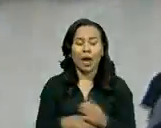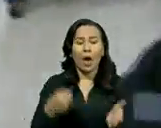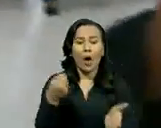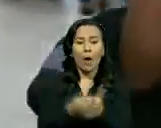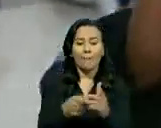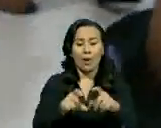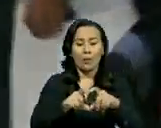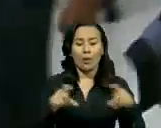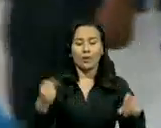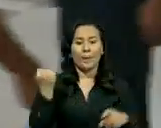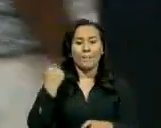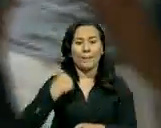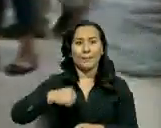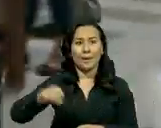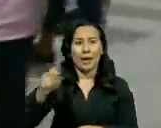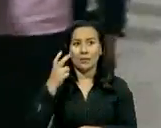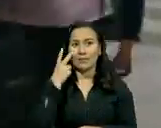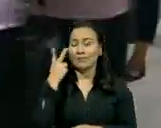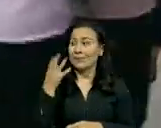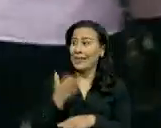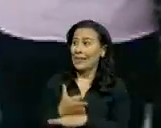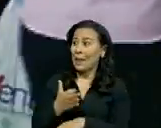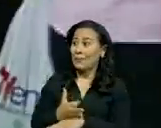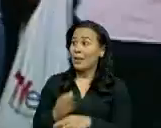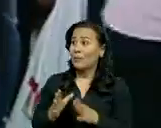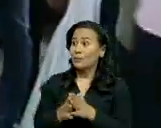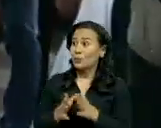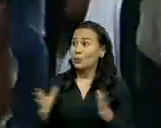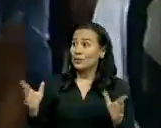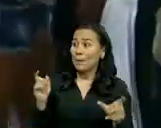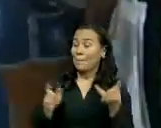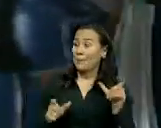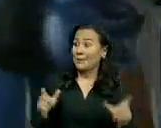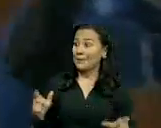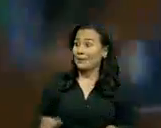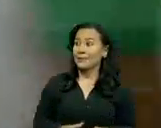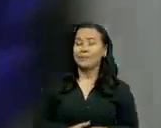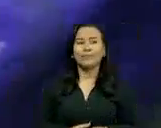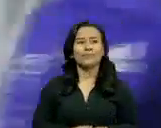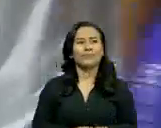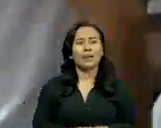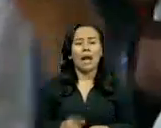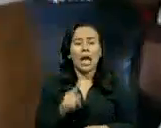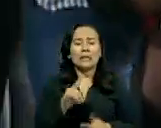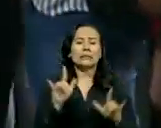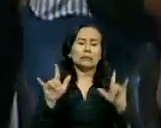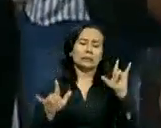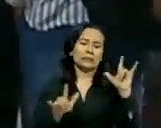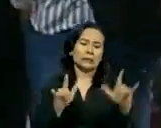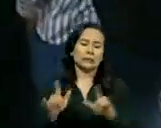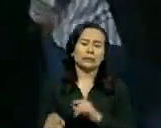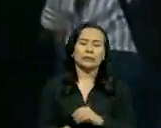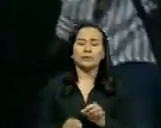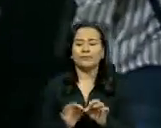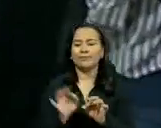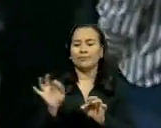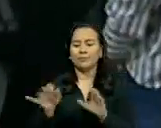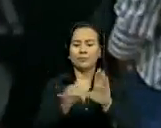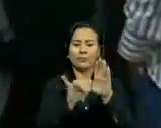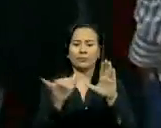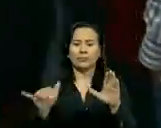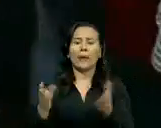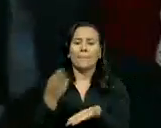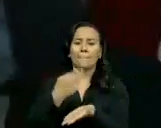tickets y vemos de esta manera la terminal terrestre de Guayaquil. Los balnearios como Playa, Salina, parte de